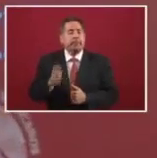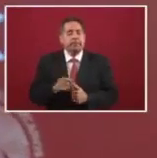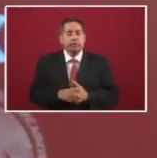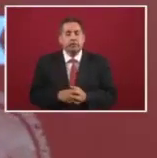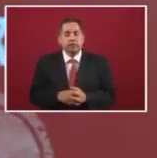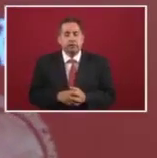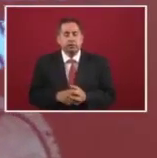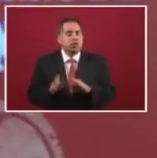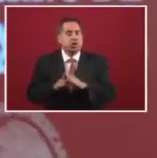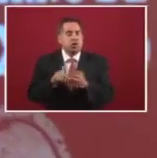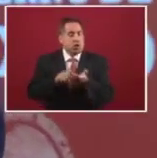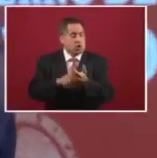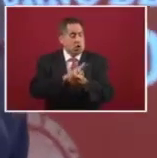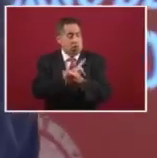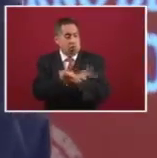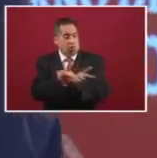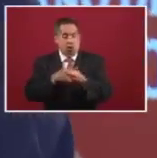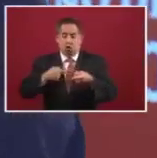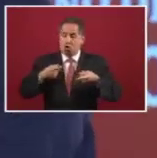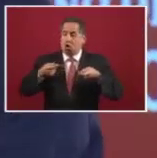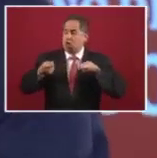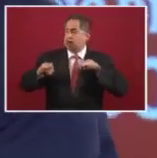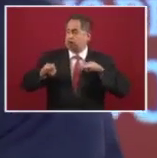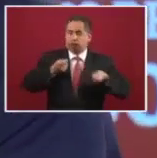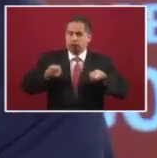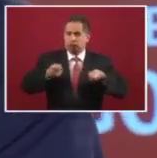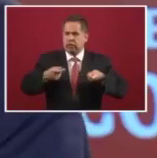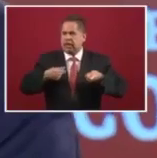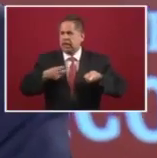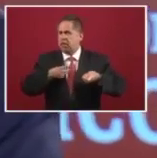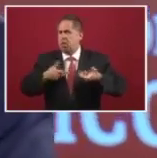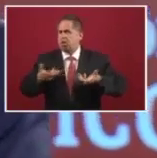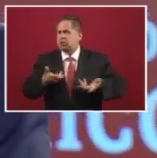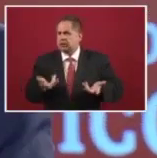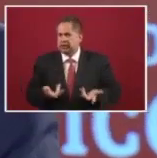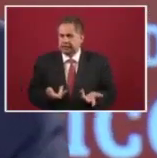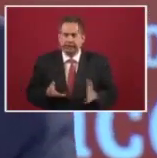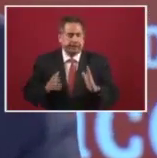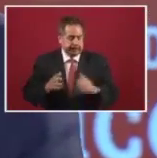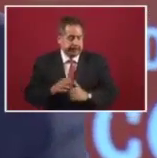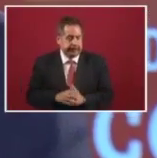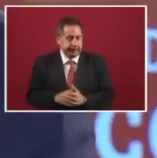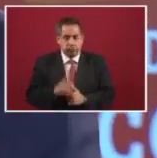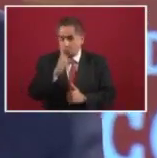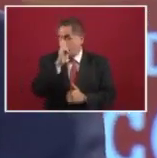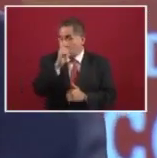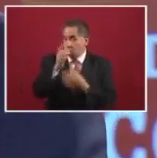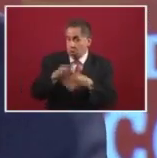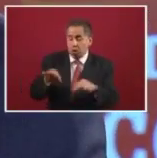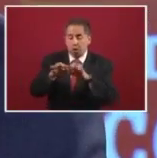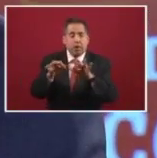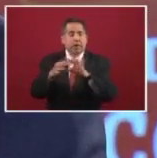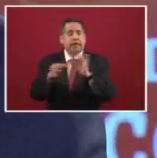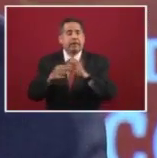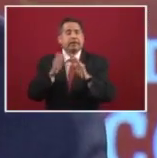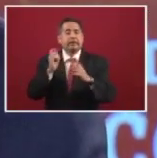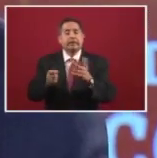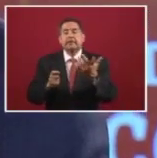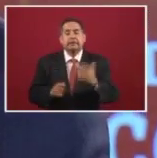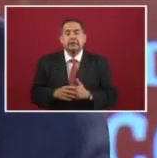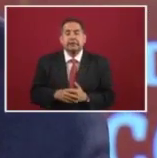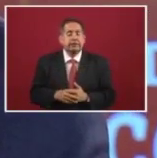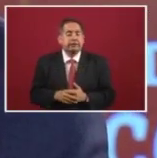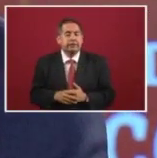se hace con el poder? Bueno, lo fundamental